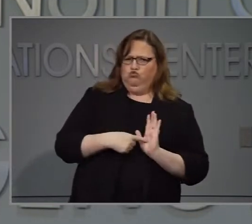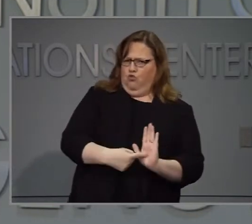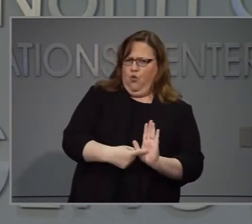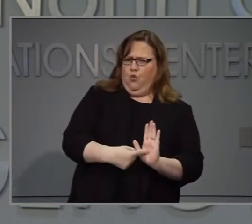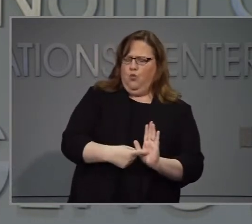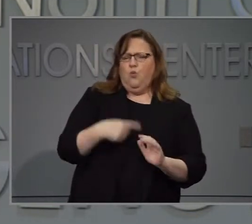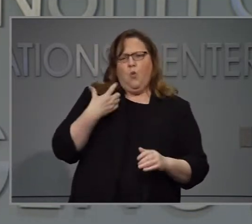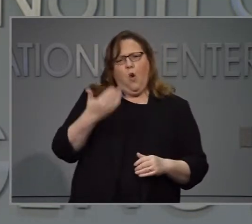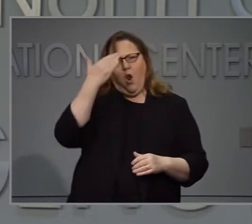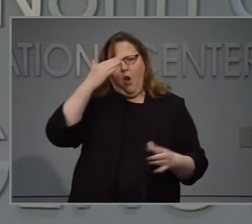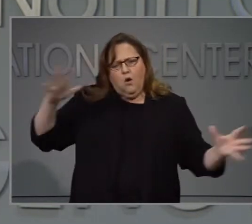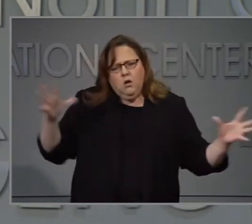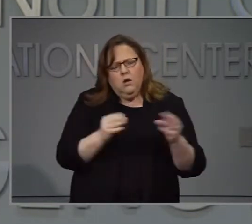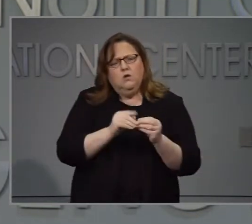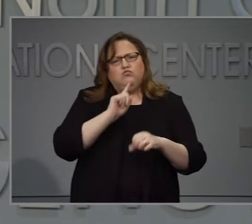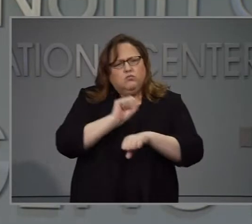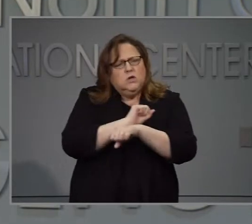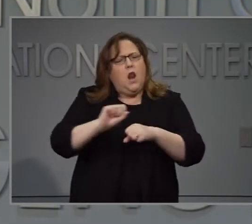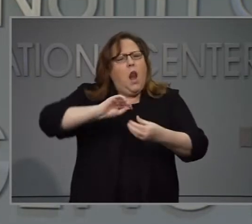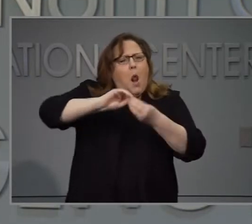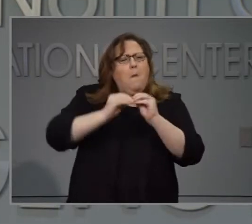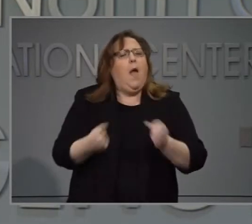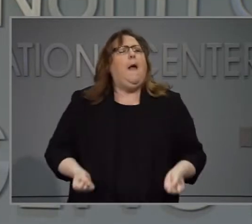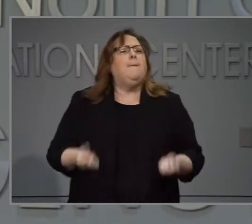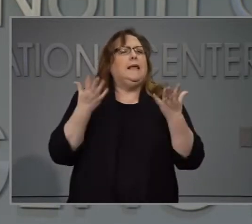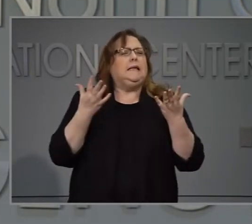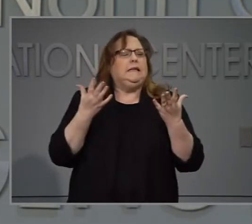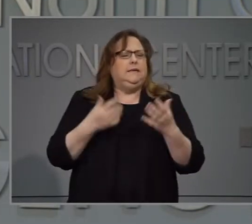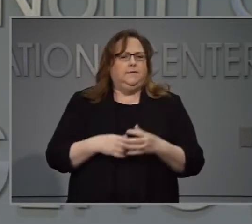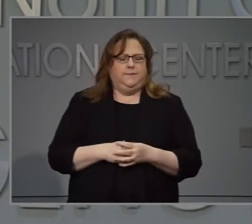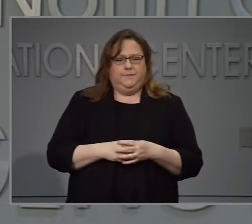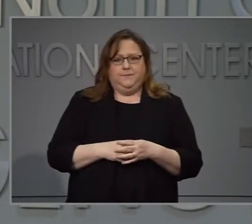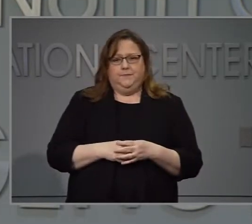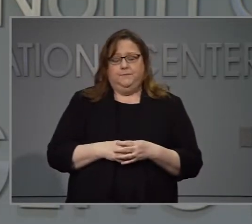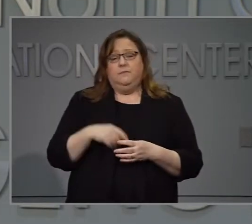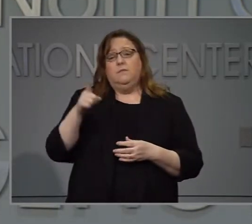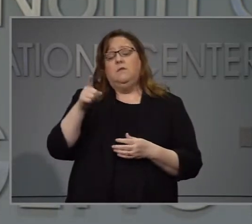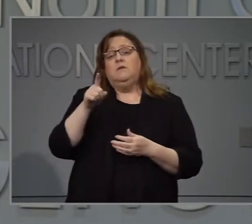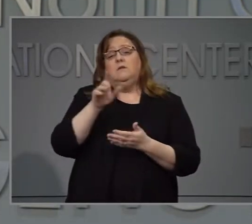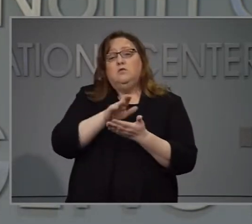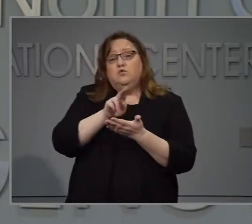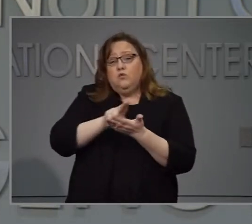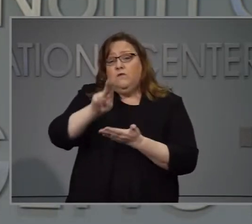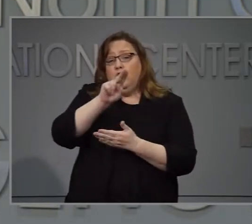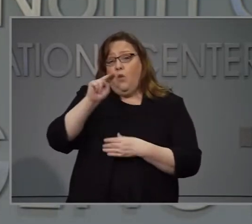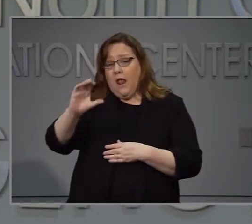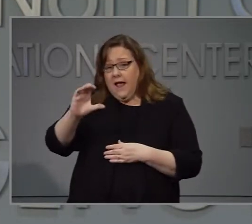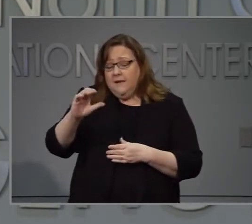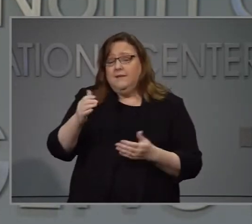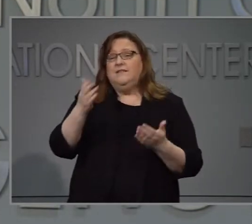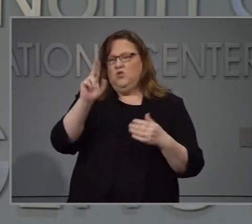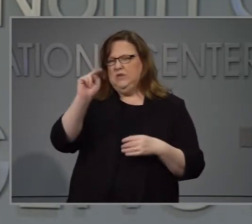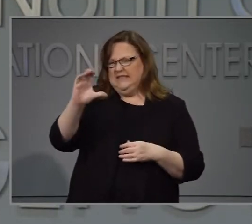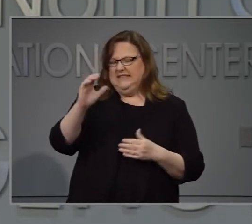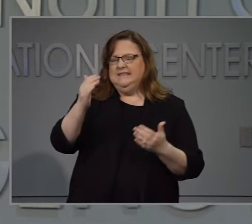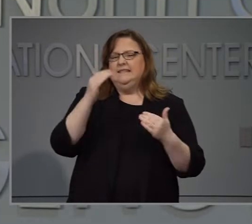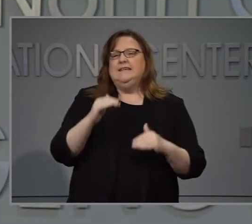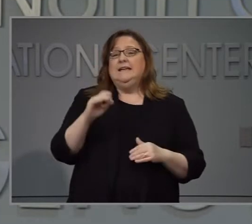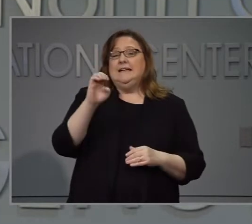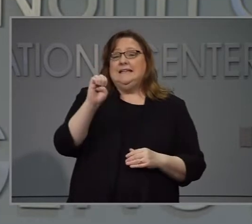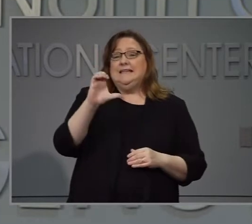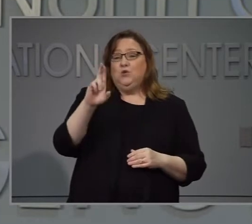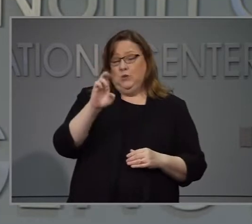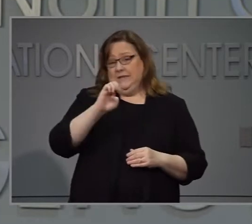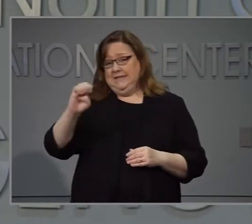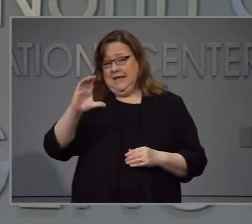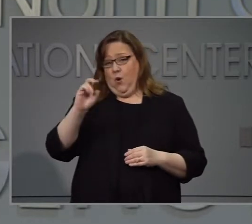de infecciones de kobe 19 en nuestro estado la universidad de carolina del norte la universidad carolina del este y la